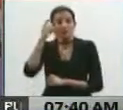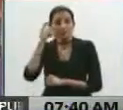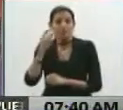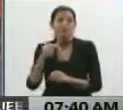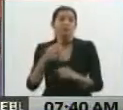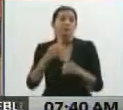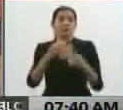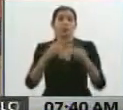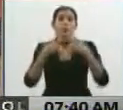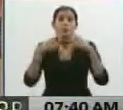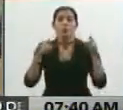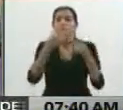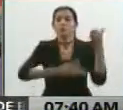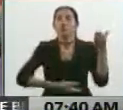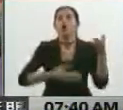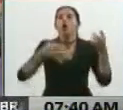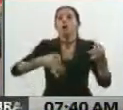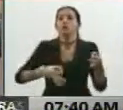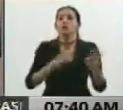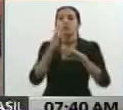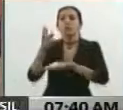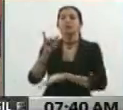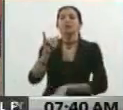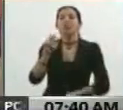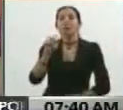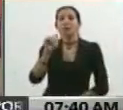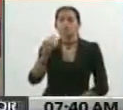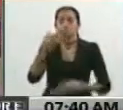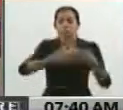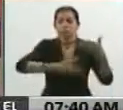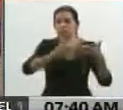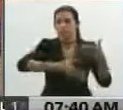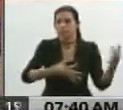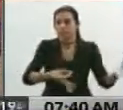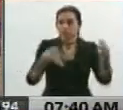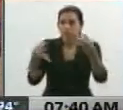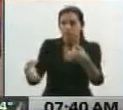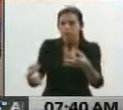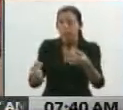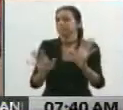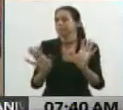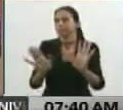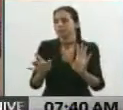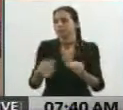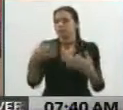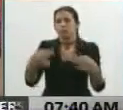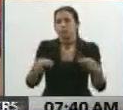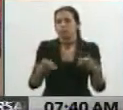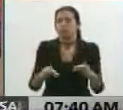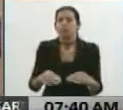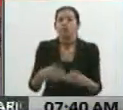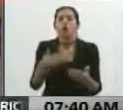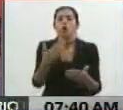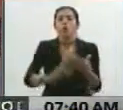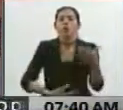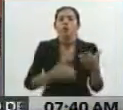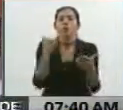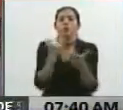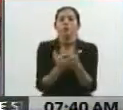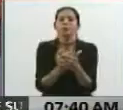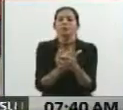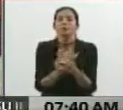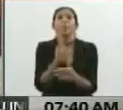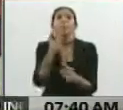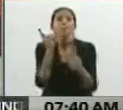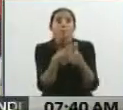caseta oficial bueno debes dirigirte al inar cocina con los requisitos que son básicos fundamentales el comprobante de inscripción del censo porque